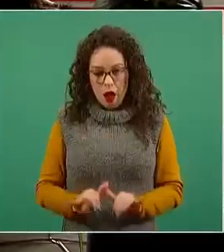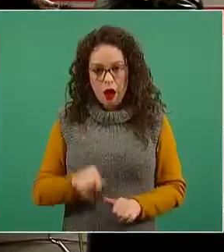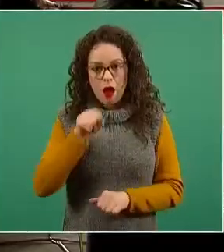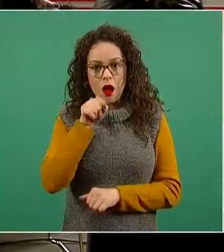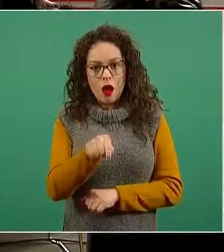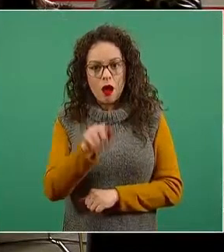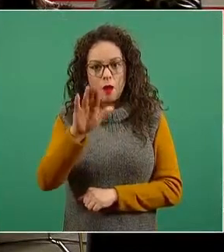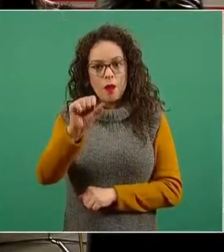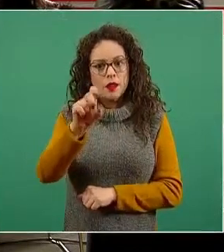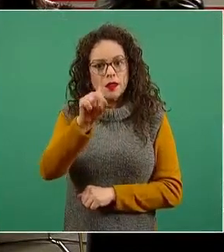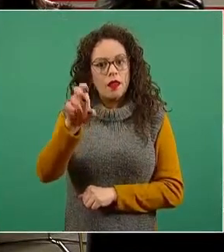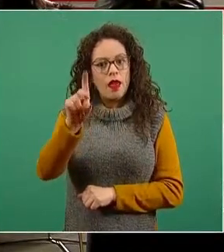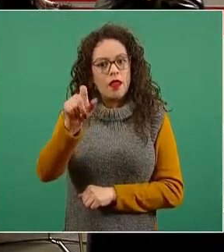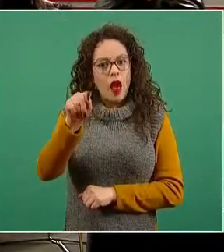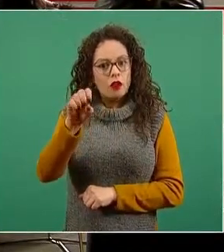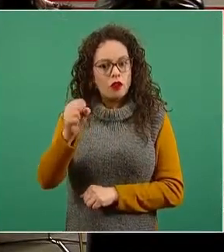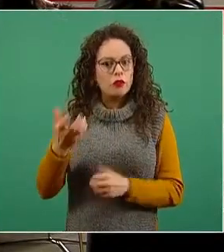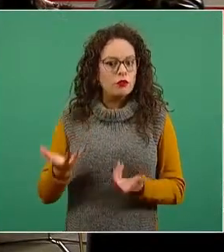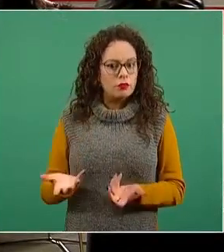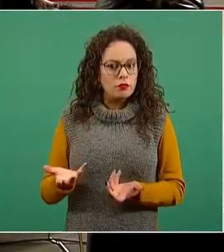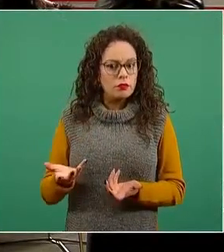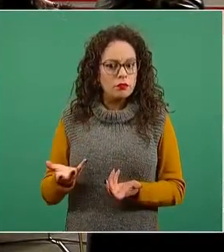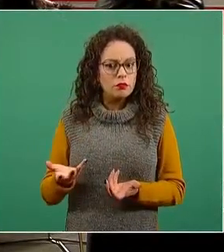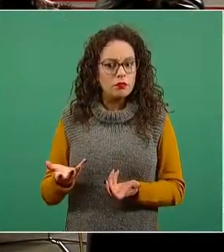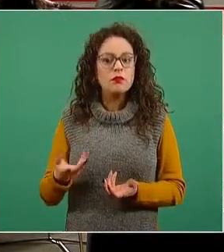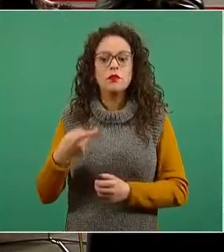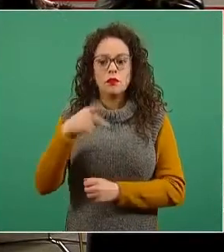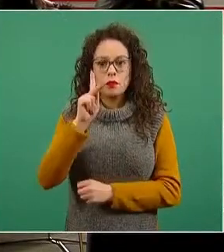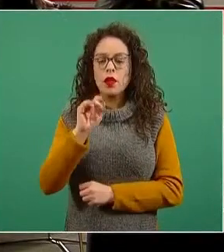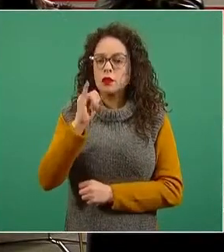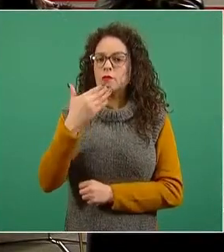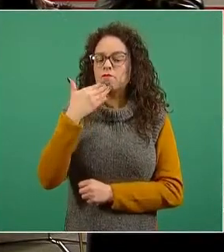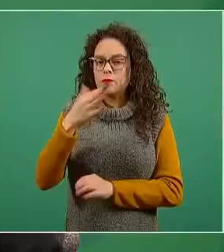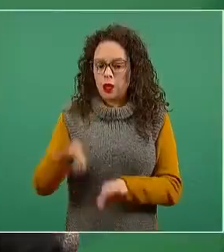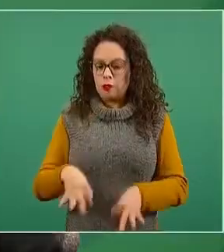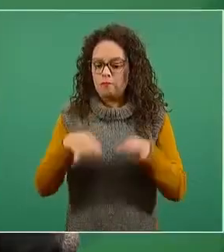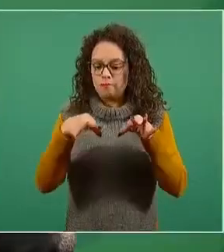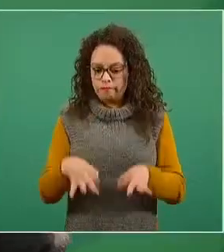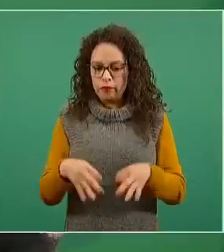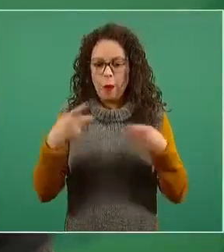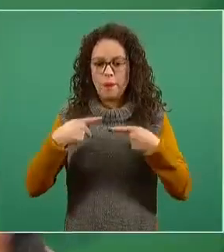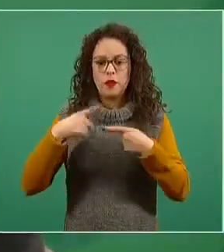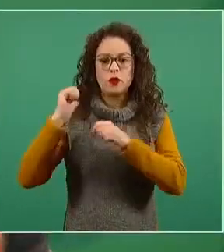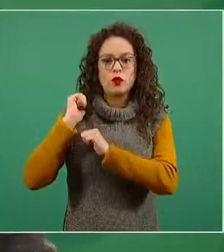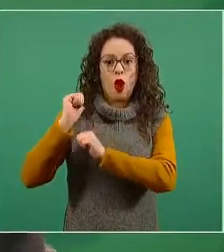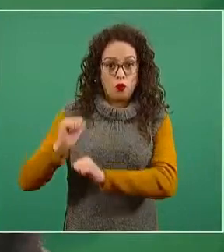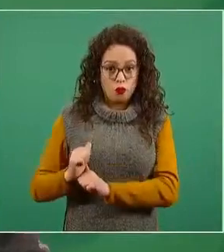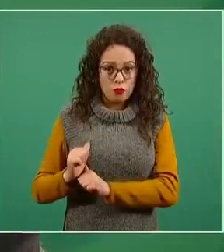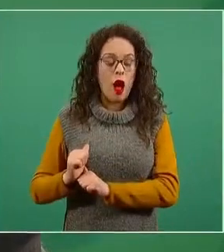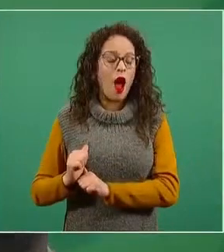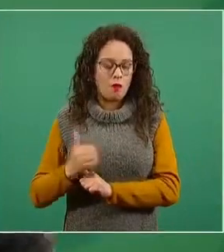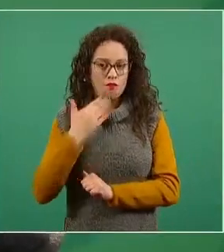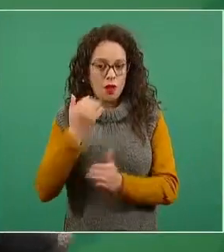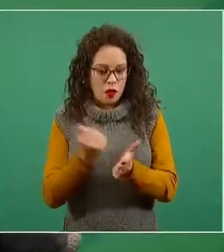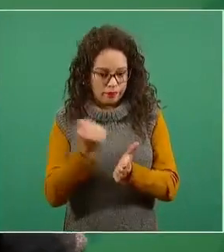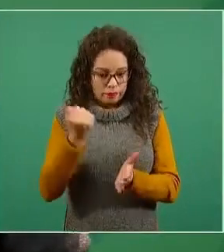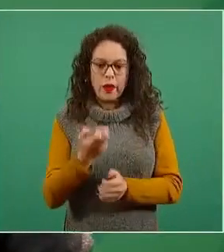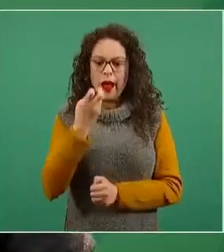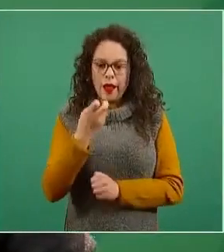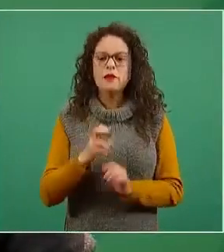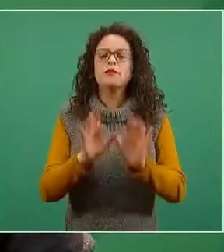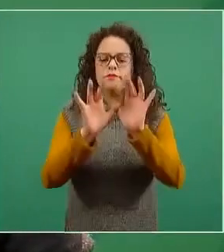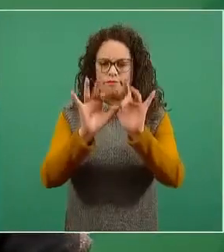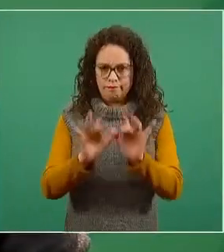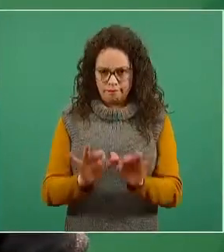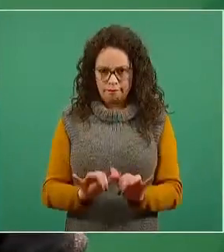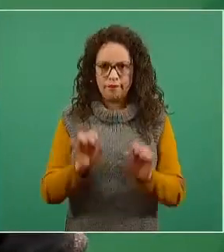plataforma y que una constancia de que fue adecuadamente validado por las personas autorizadas. Y será registrados, con lo